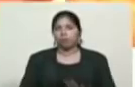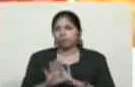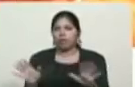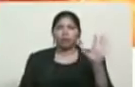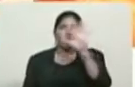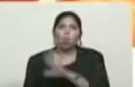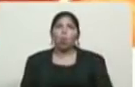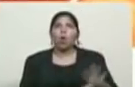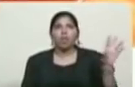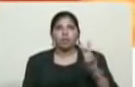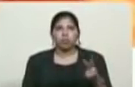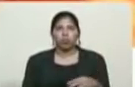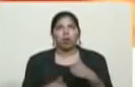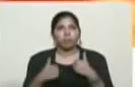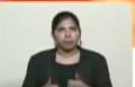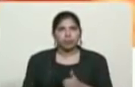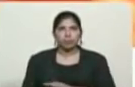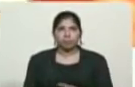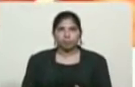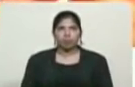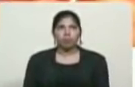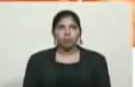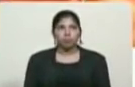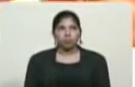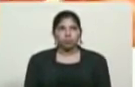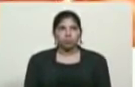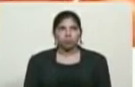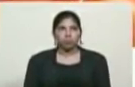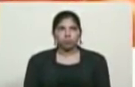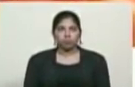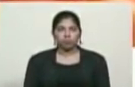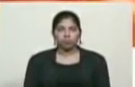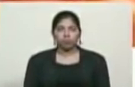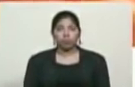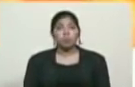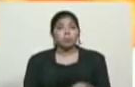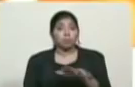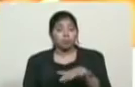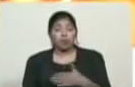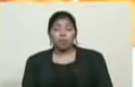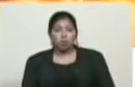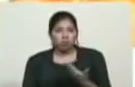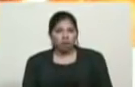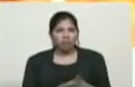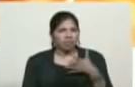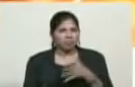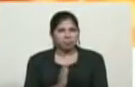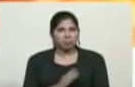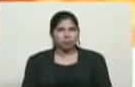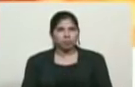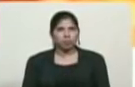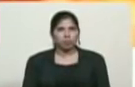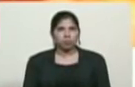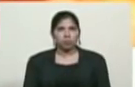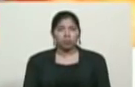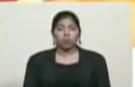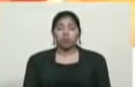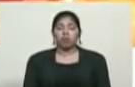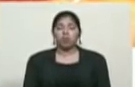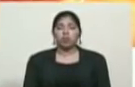para poder entonces abastecer estos expertas es importantísimo destacar que gracias al trabajo